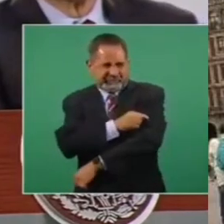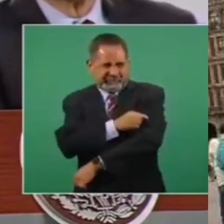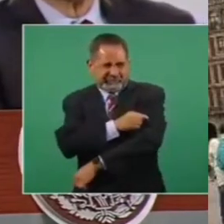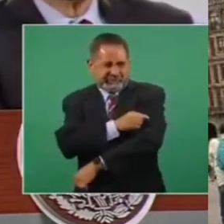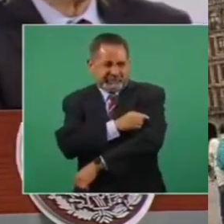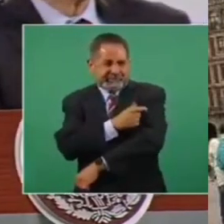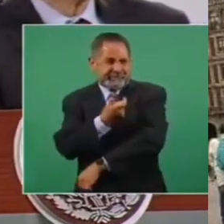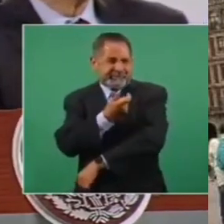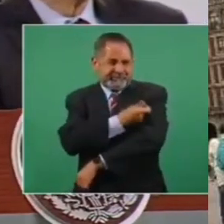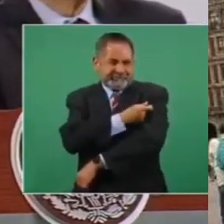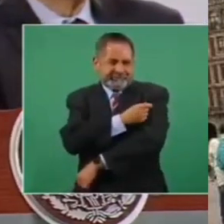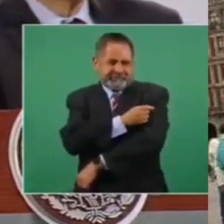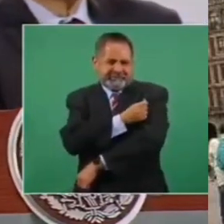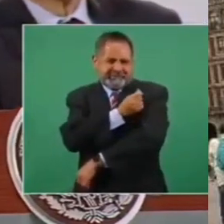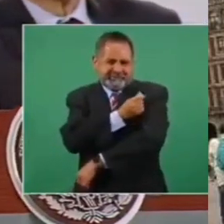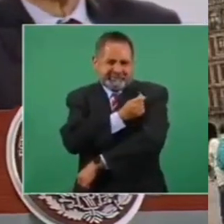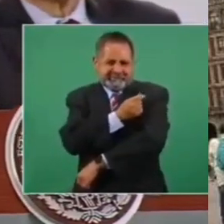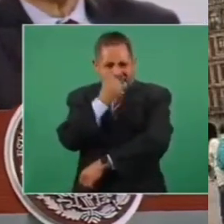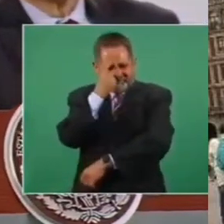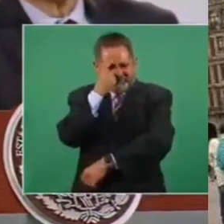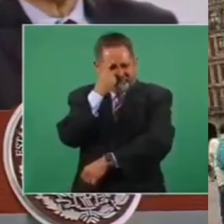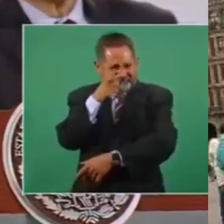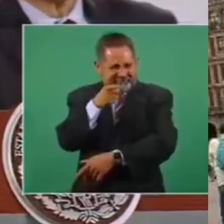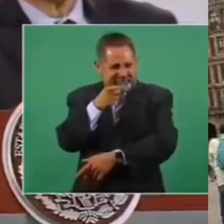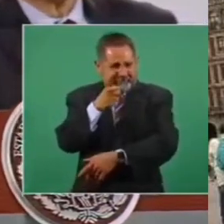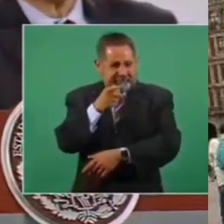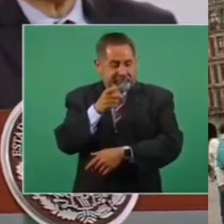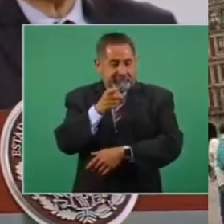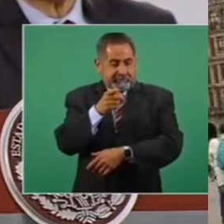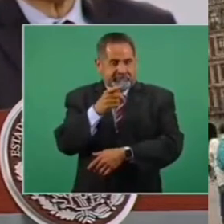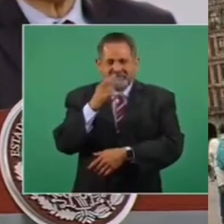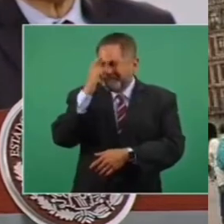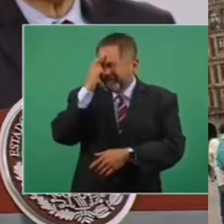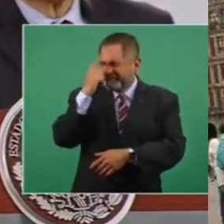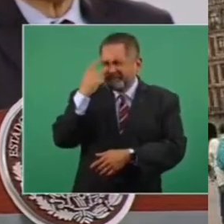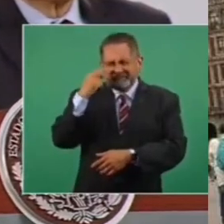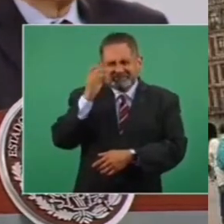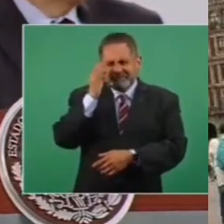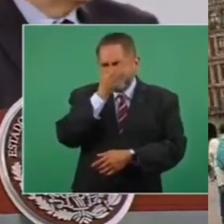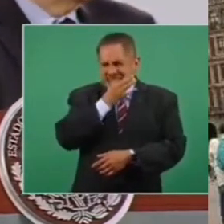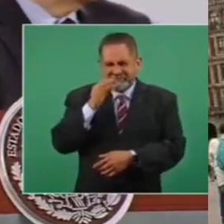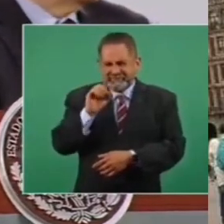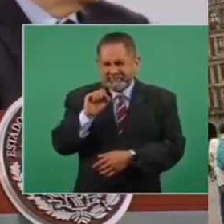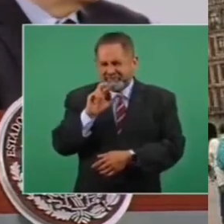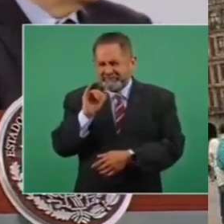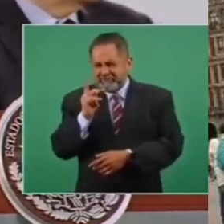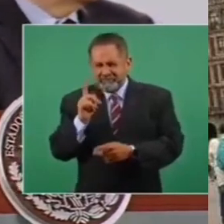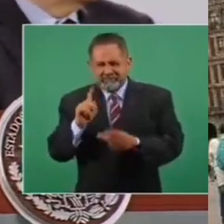que nos vacunaban. No sé si era para sarampión, para viruela.